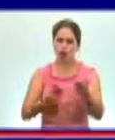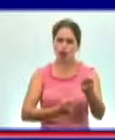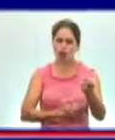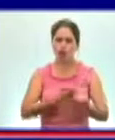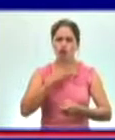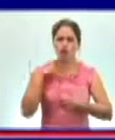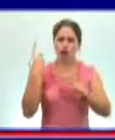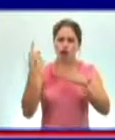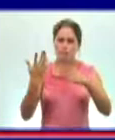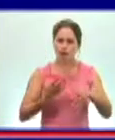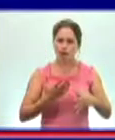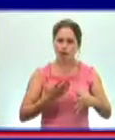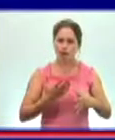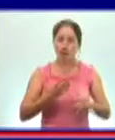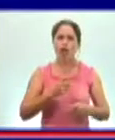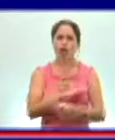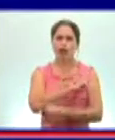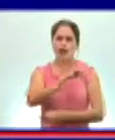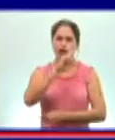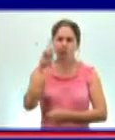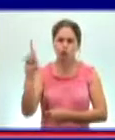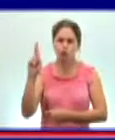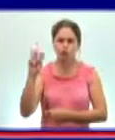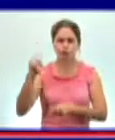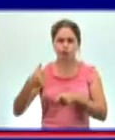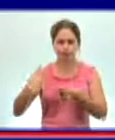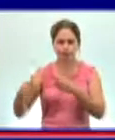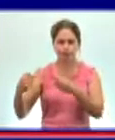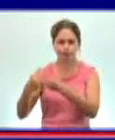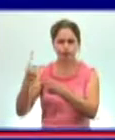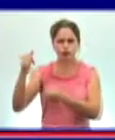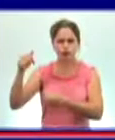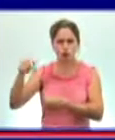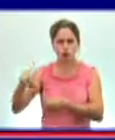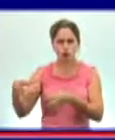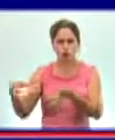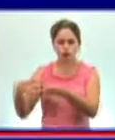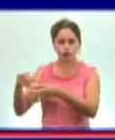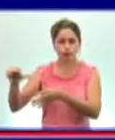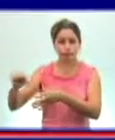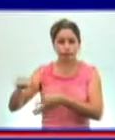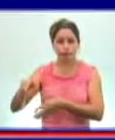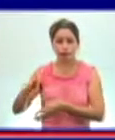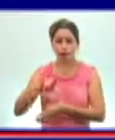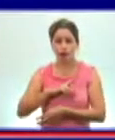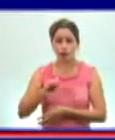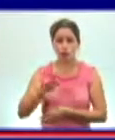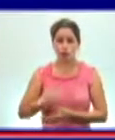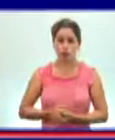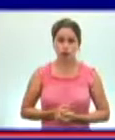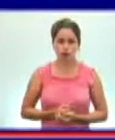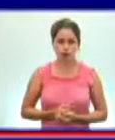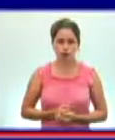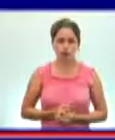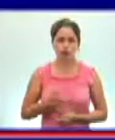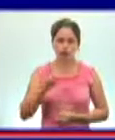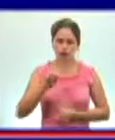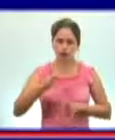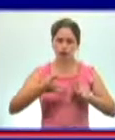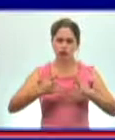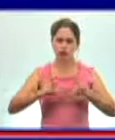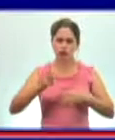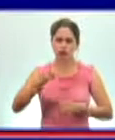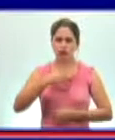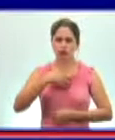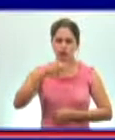la revolución y la contrarrevolución. Son los dos factores que sencillamente tienen lugar en Cuba en ese